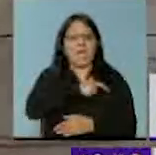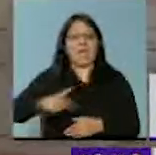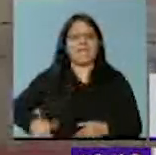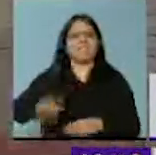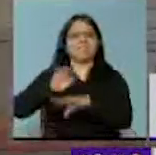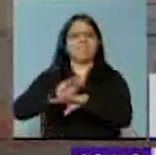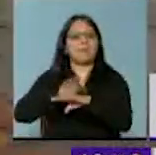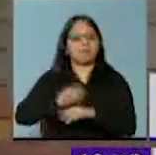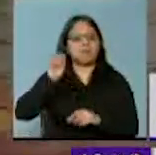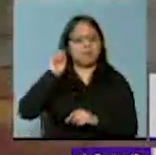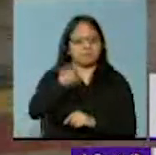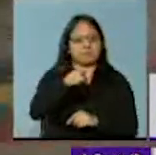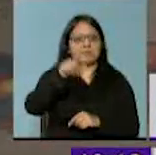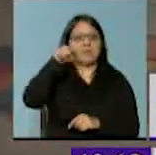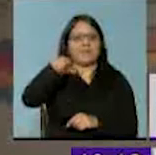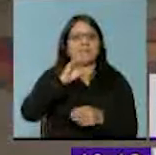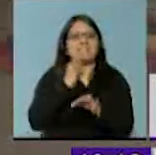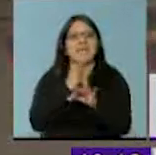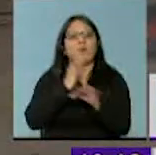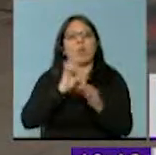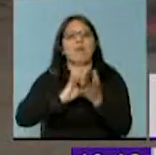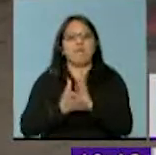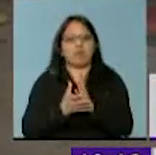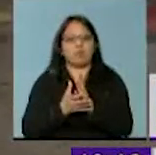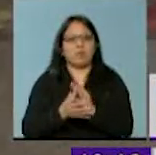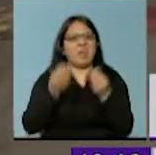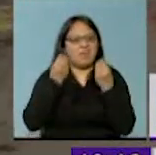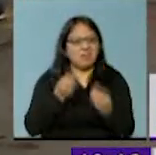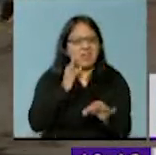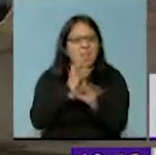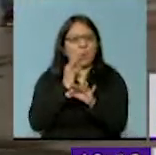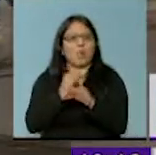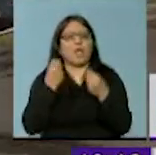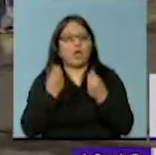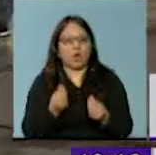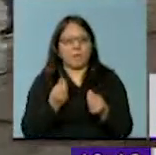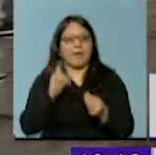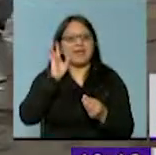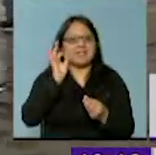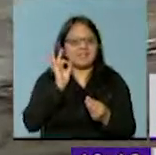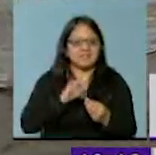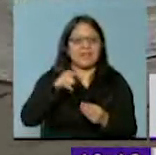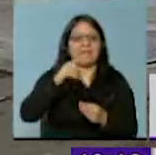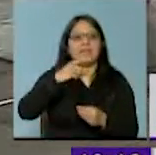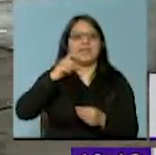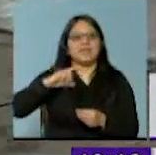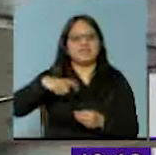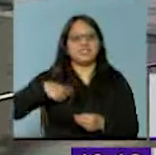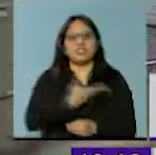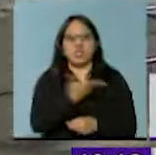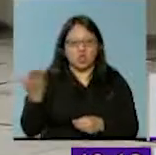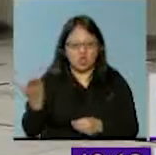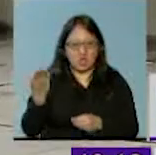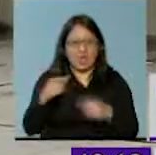docentes de este tipo de instituciones. ¿De qué tipo de instituciones estamos hablando? De gestión social. Deben responder a